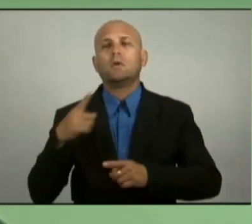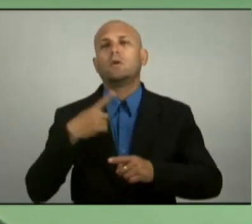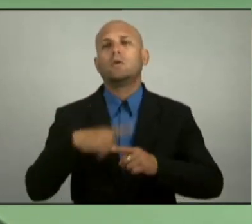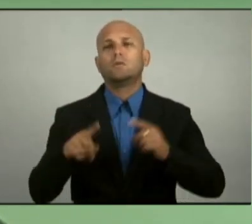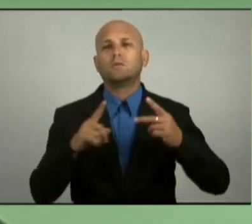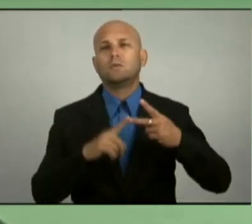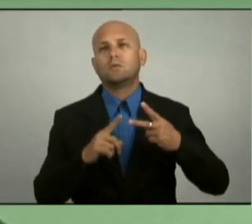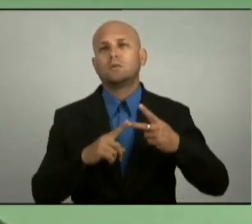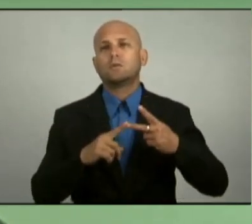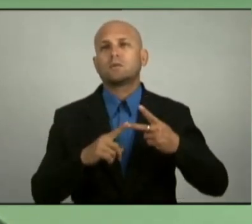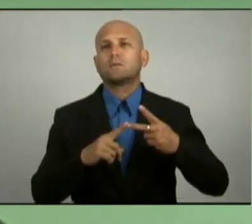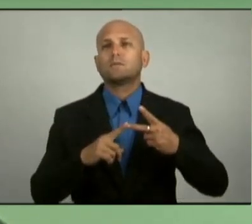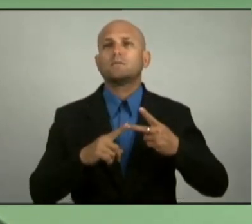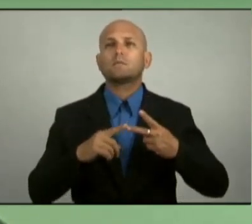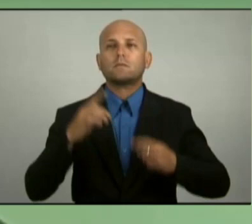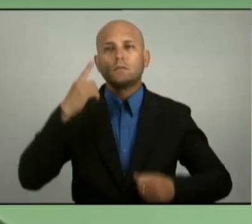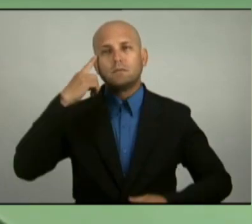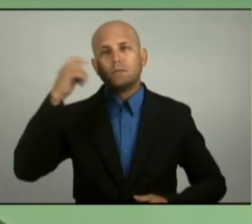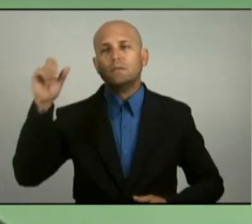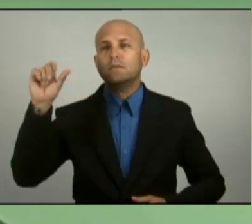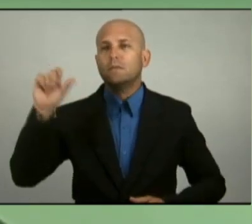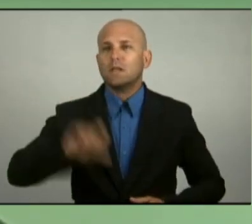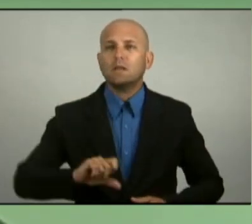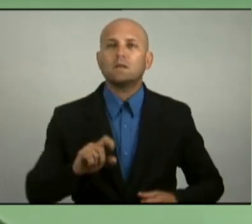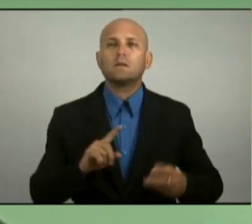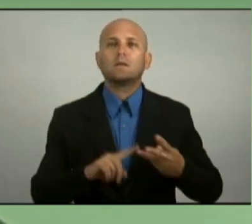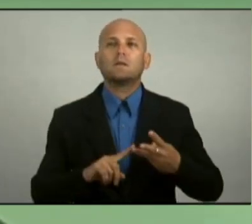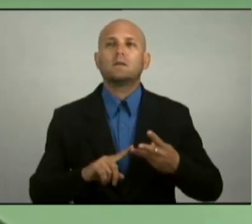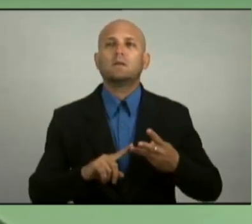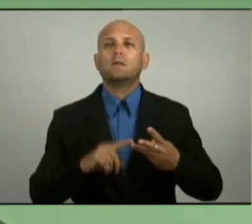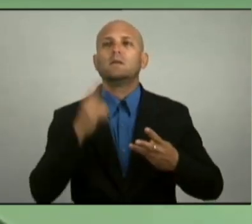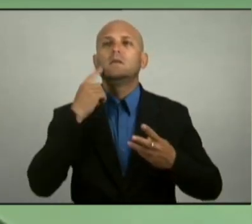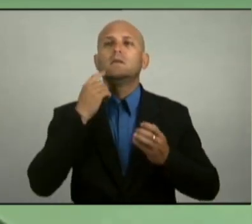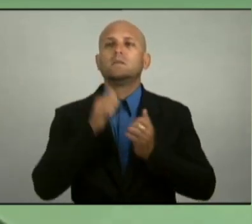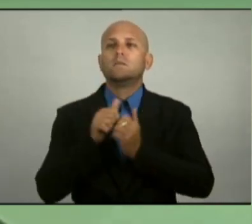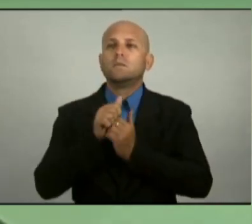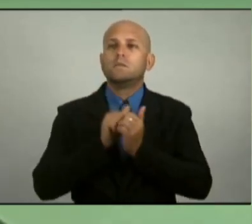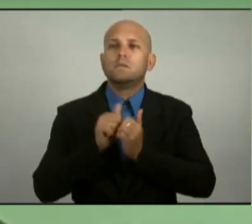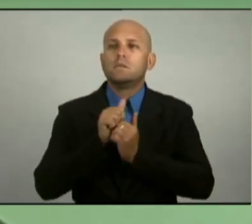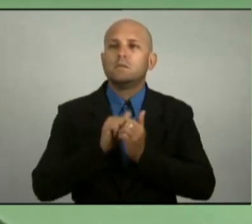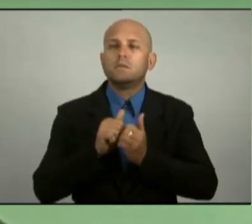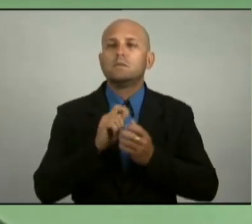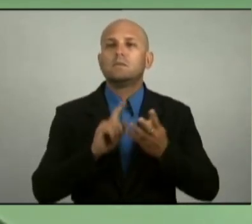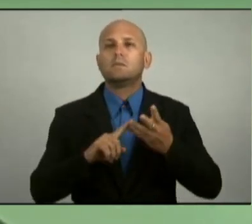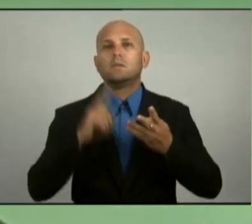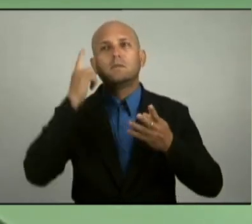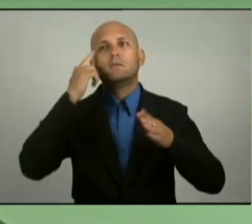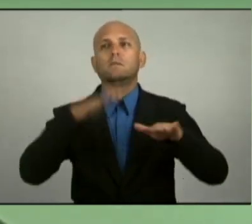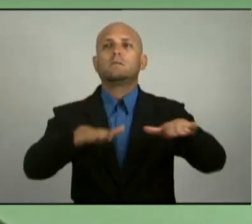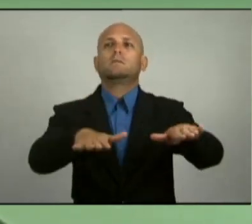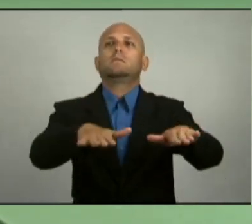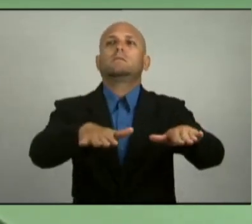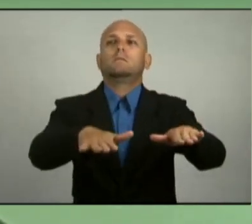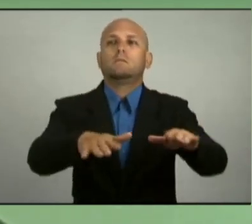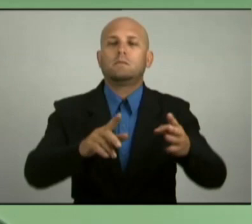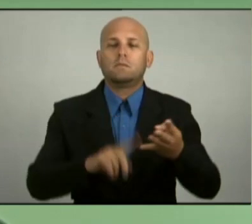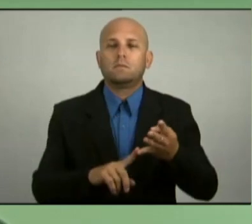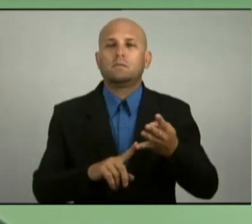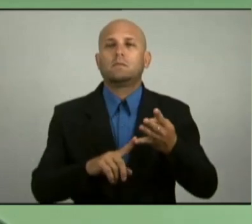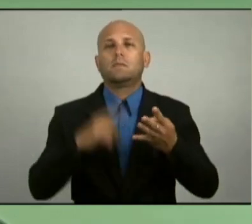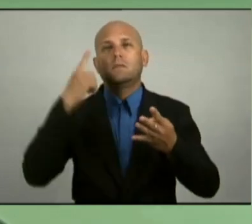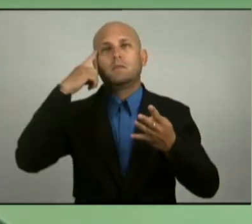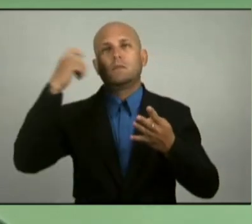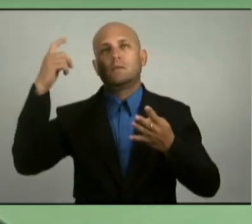también las pesadillas existe también el brusis moo cl existe el sonambulismo los snilo